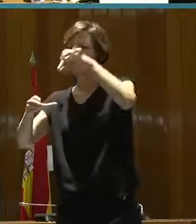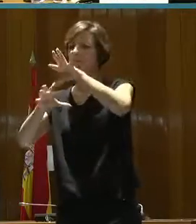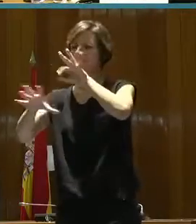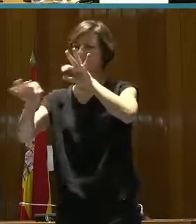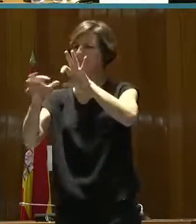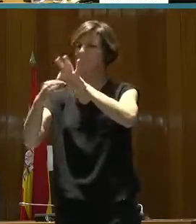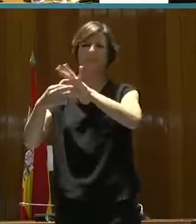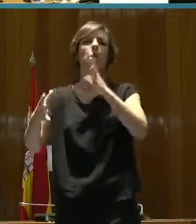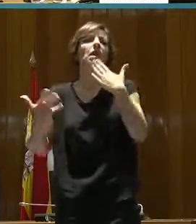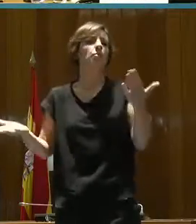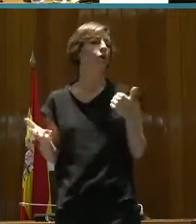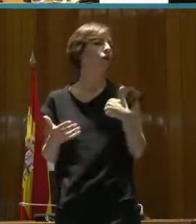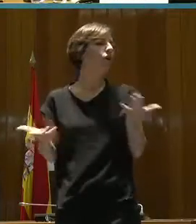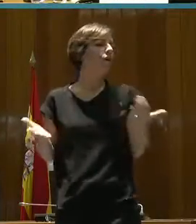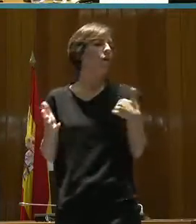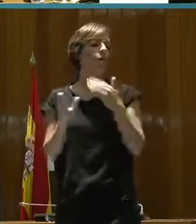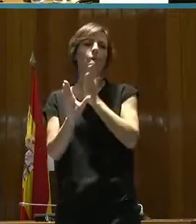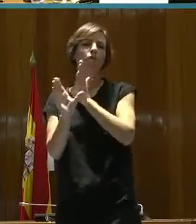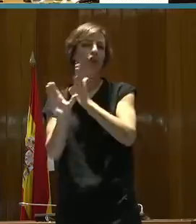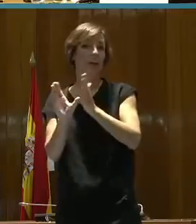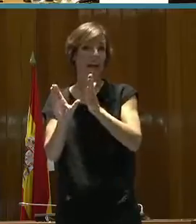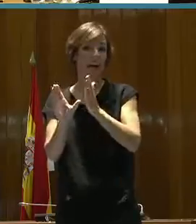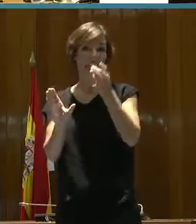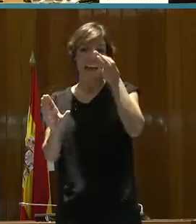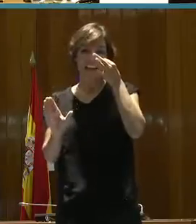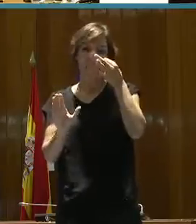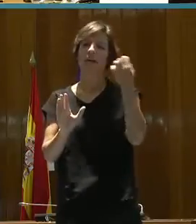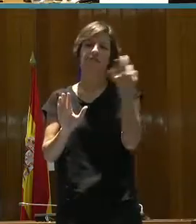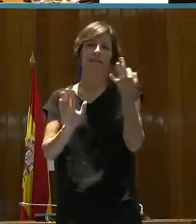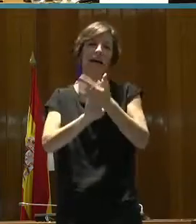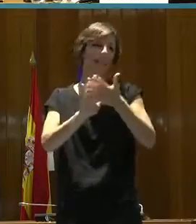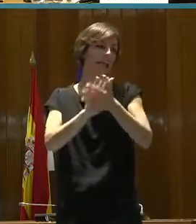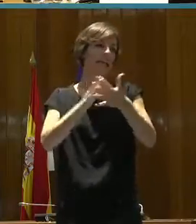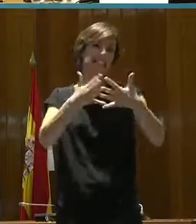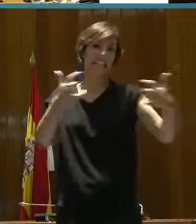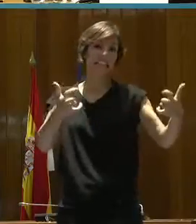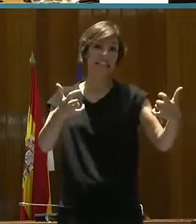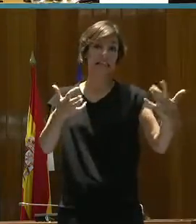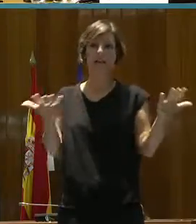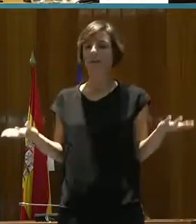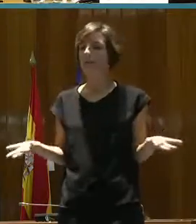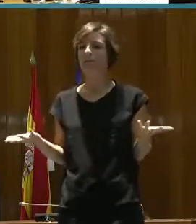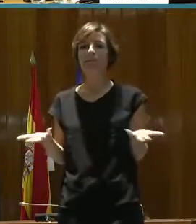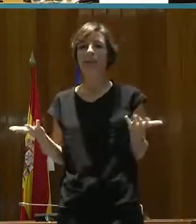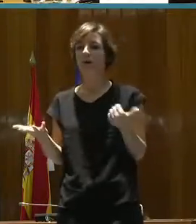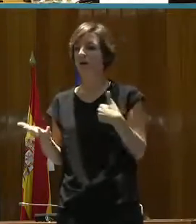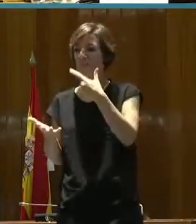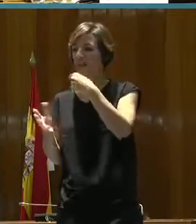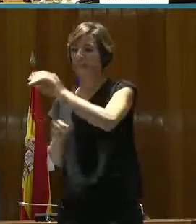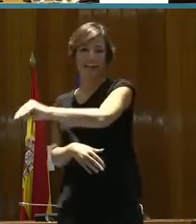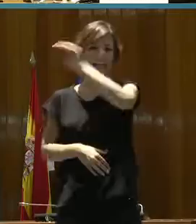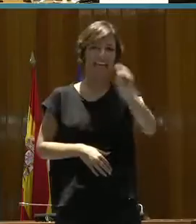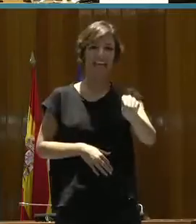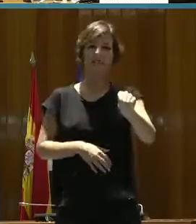tema de morfología y tenemos que hablar de sintaxis, pero como no tenemos la posibilidad de saltar fácilmente a